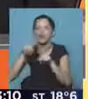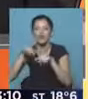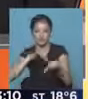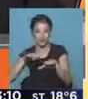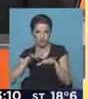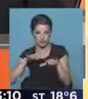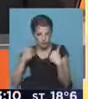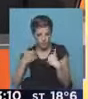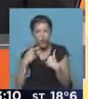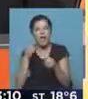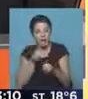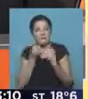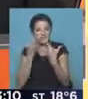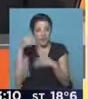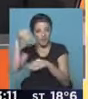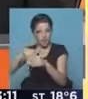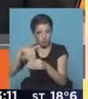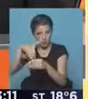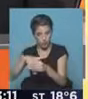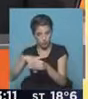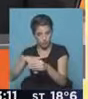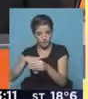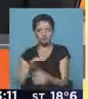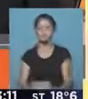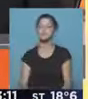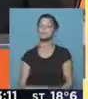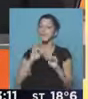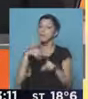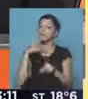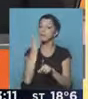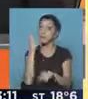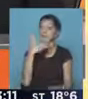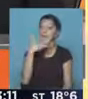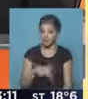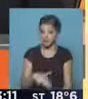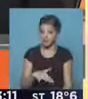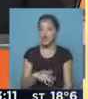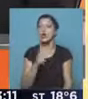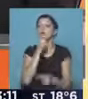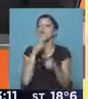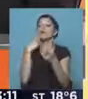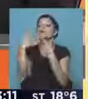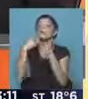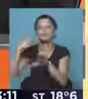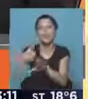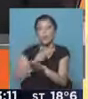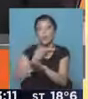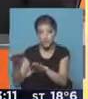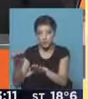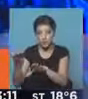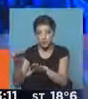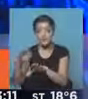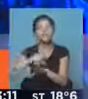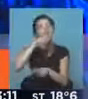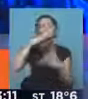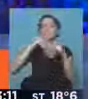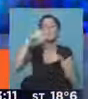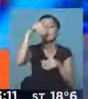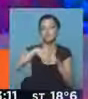de ese modo. Y está bien también entender que los plebiscitos y el resto de las votaciones, inclusive las encuestas, forman parte de un sistema complejo de decisiones, o